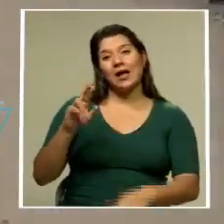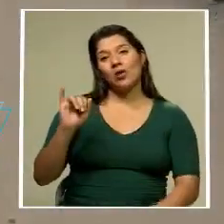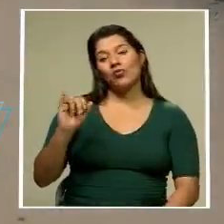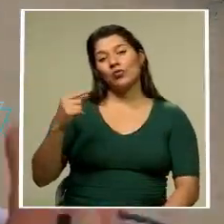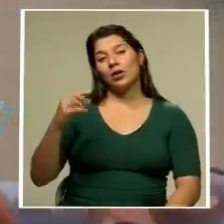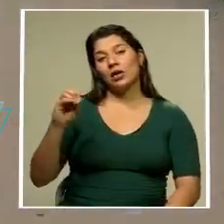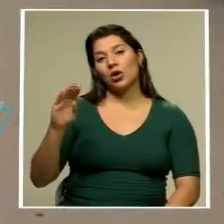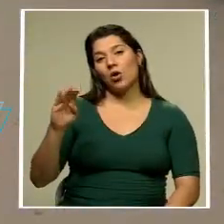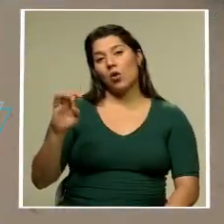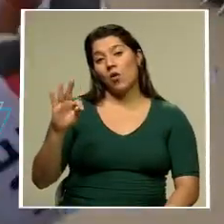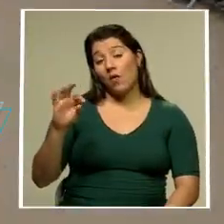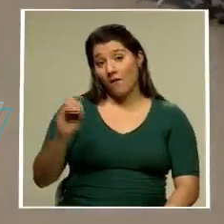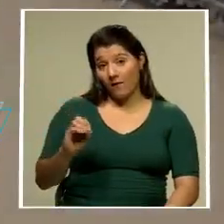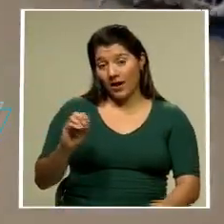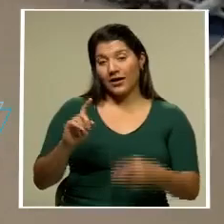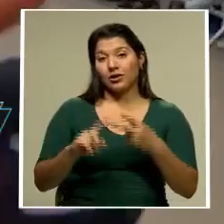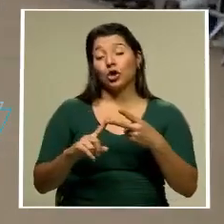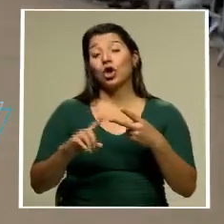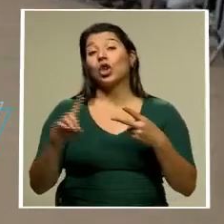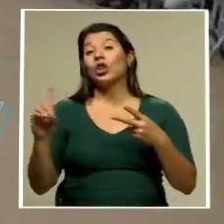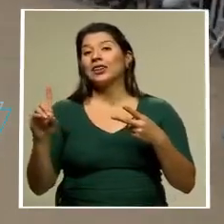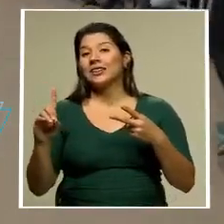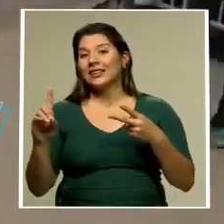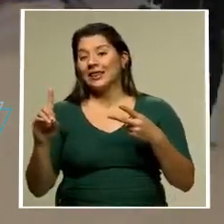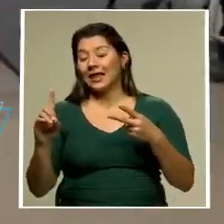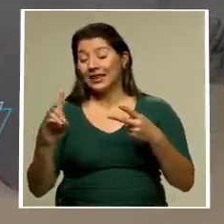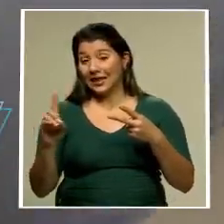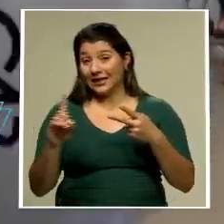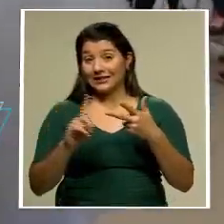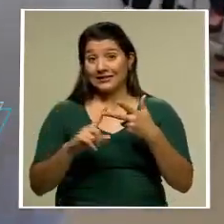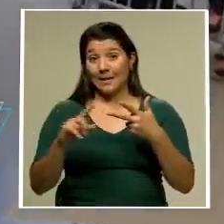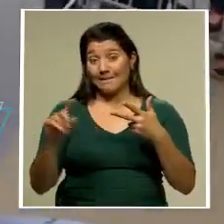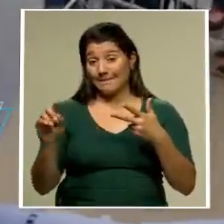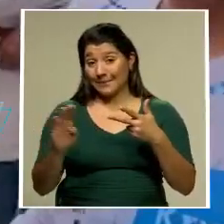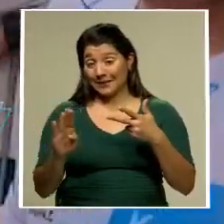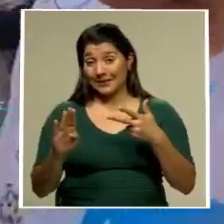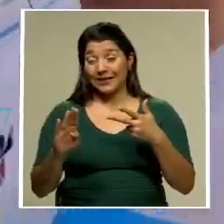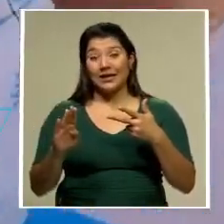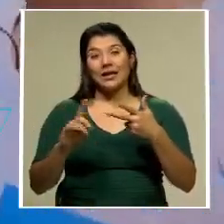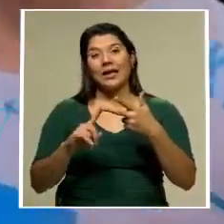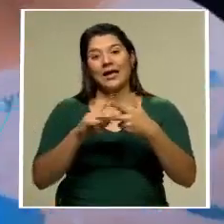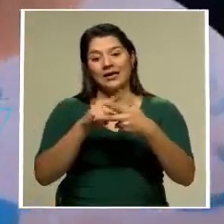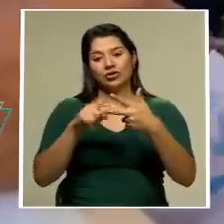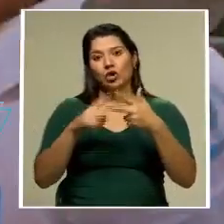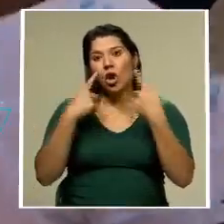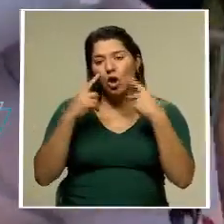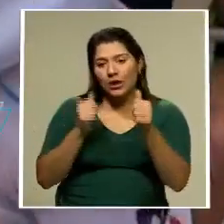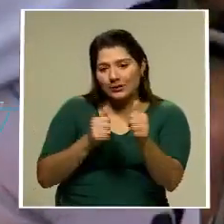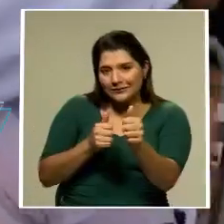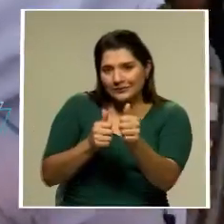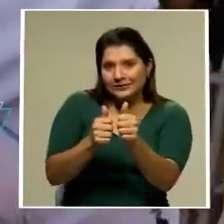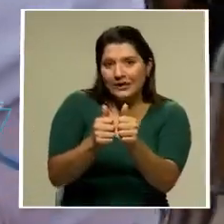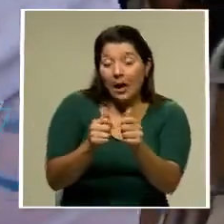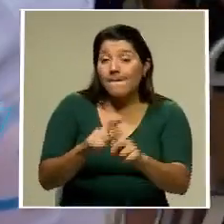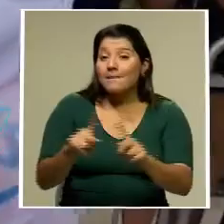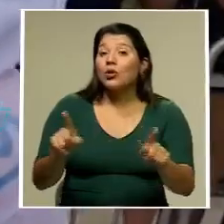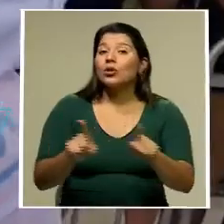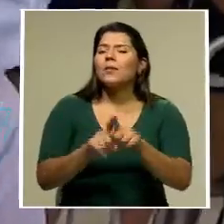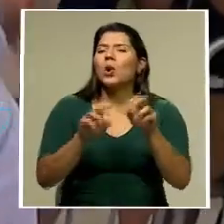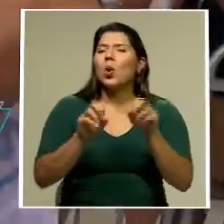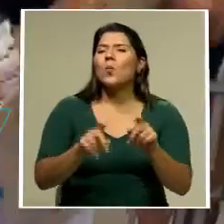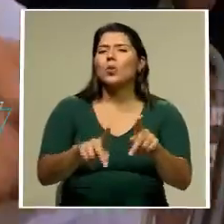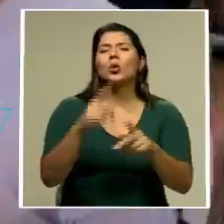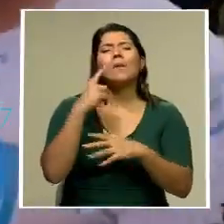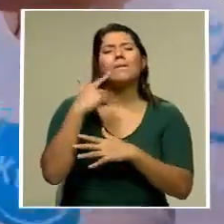el danés Jonas Vingegaard y el ecuatoriano Richard Carapaz le recorten tiempo al esloveno, pero también es una oportunidad para que